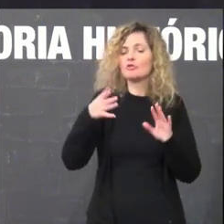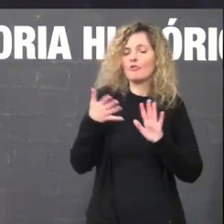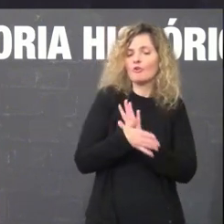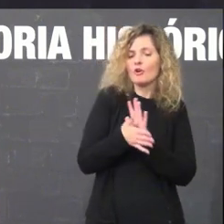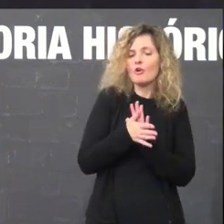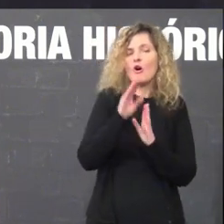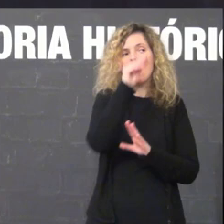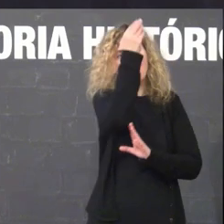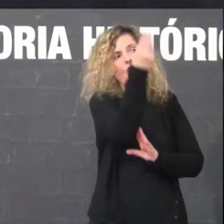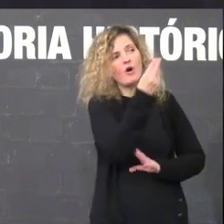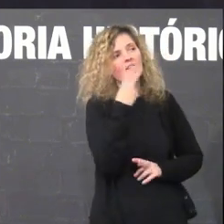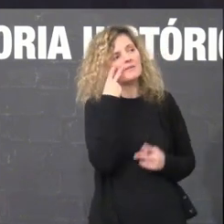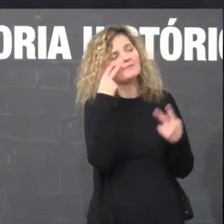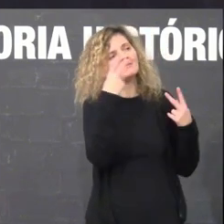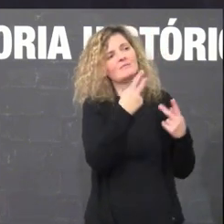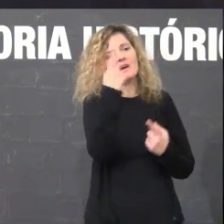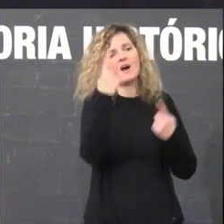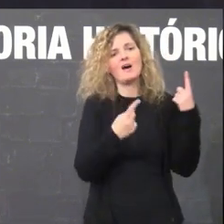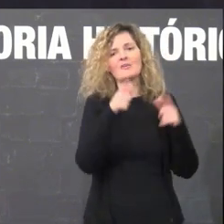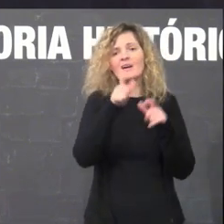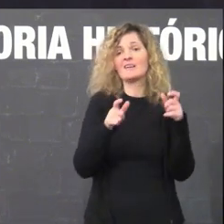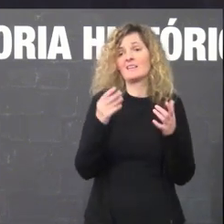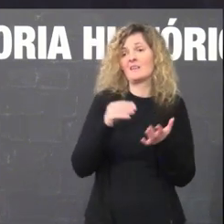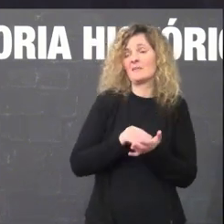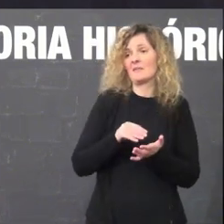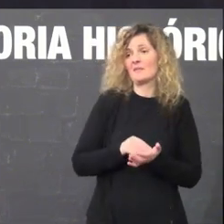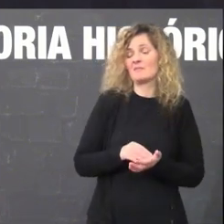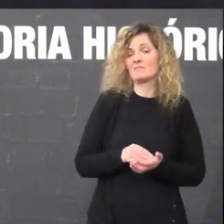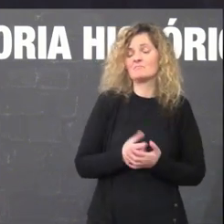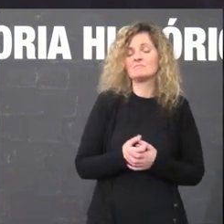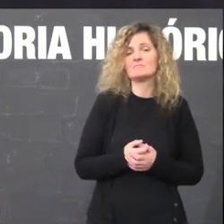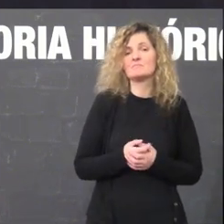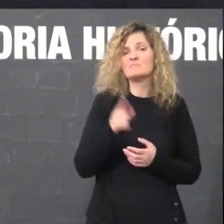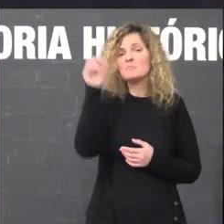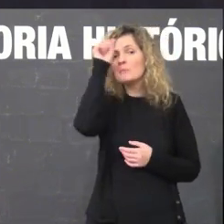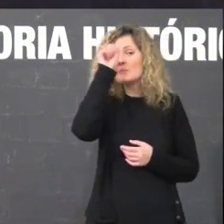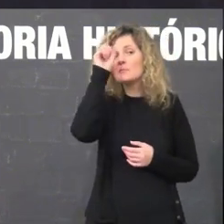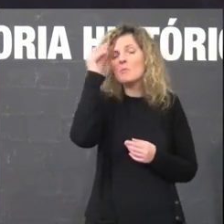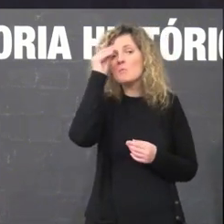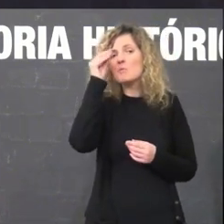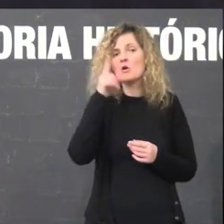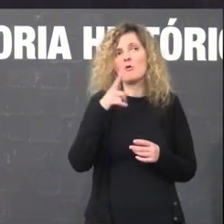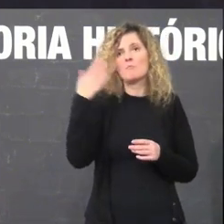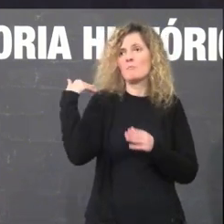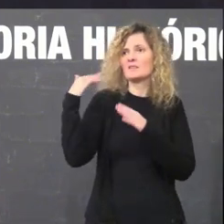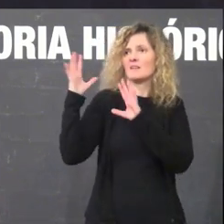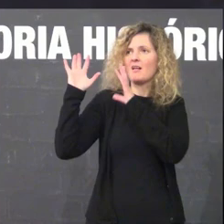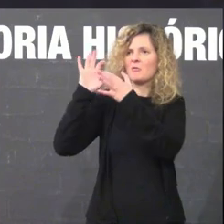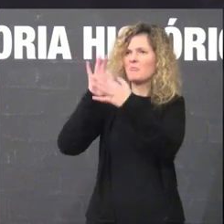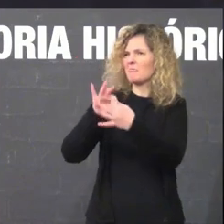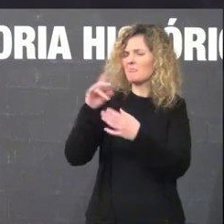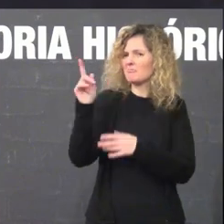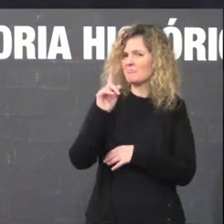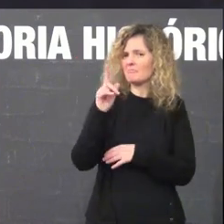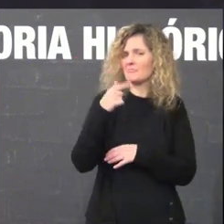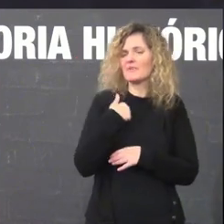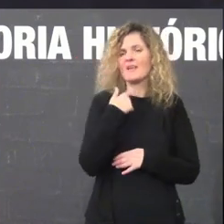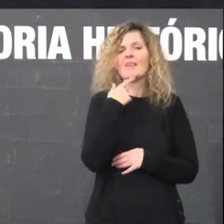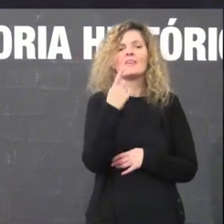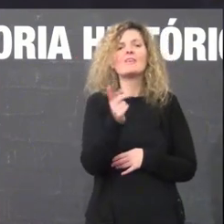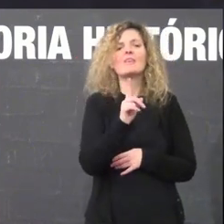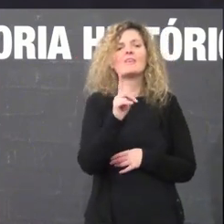en un monumento que visita alguna gente de vez en cuando pensáis que solo tiene que ver con el pasado Ya os digo yo